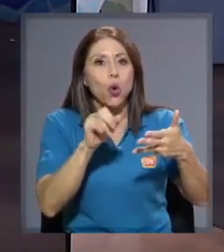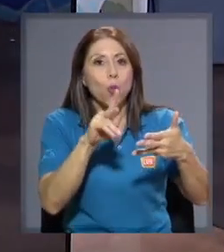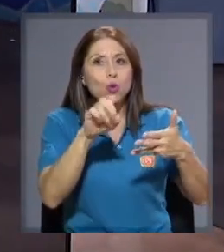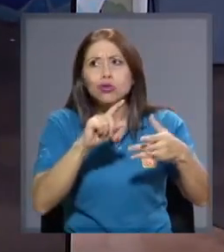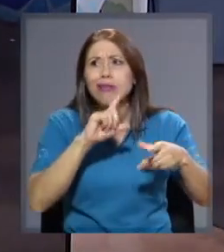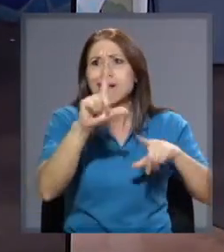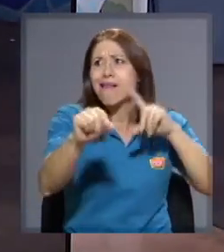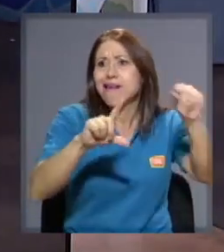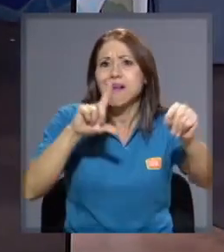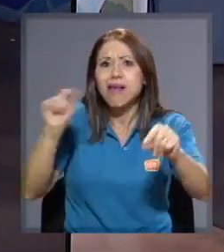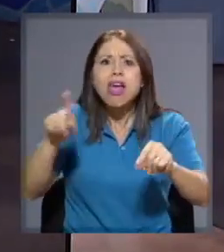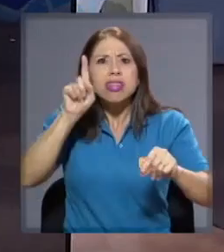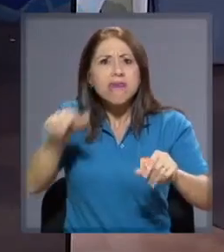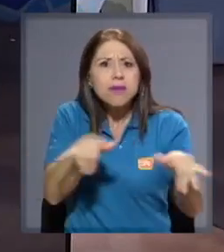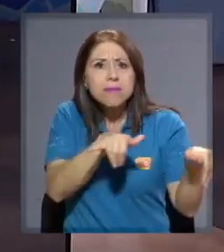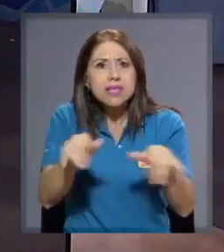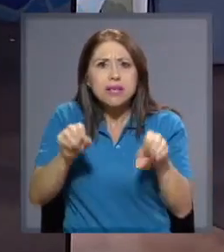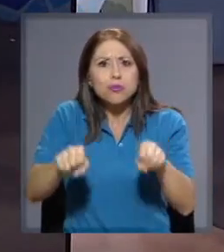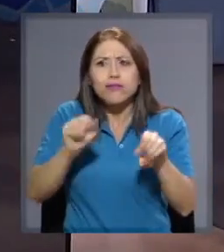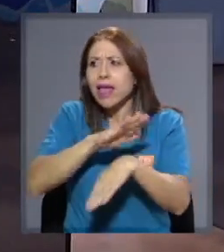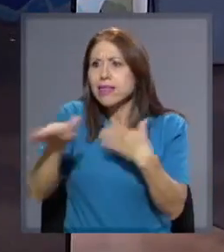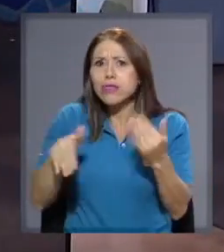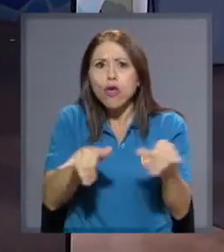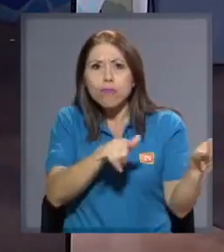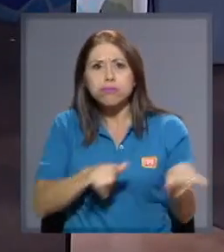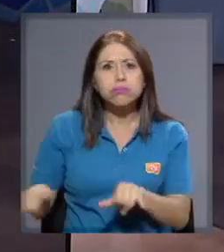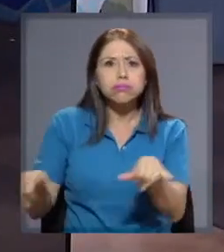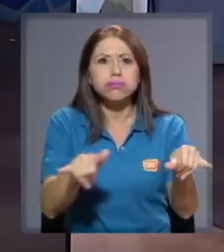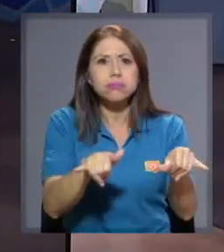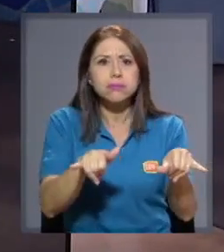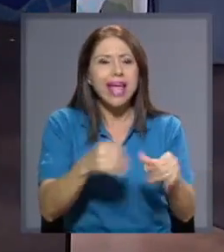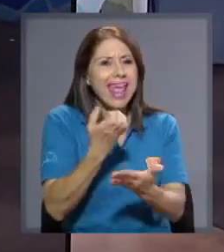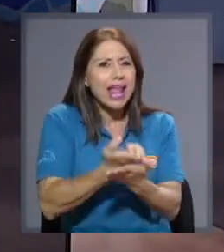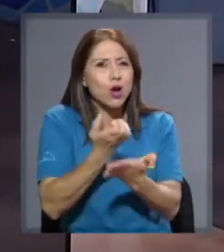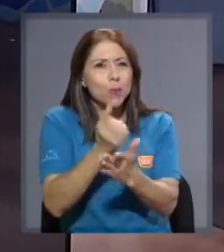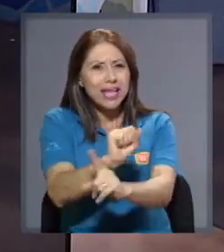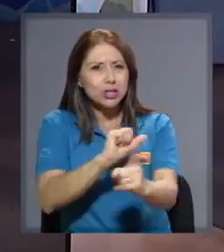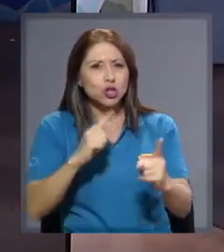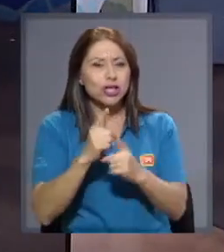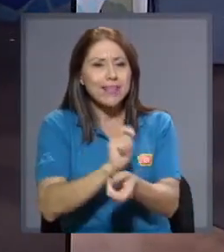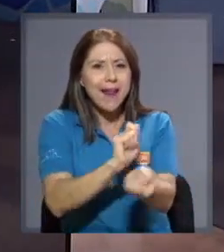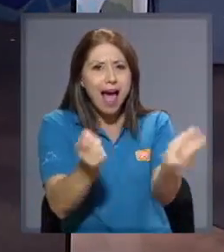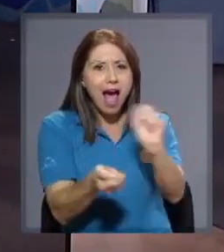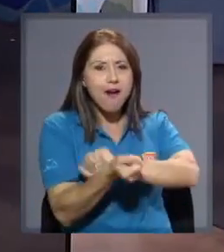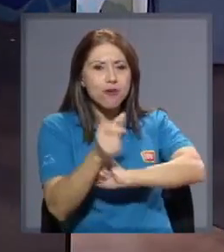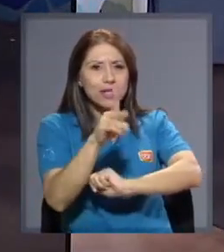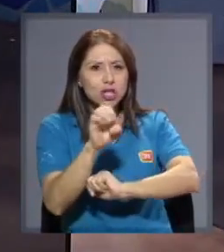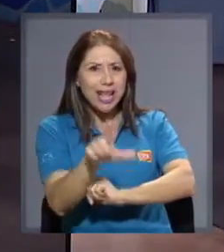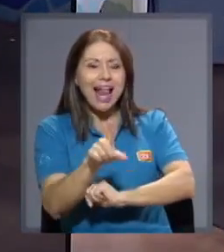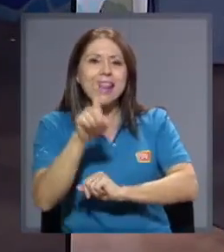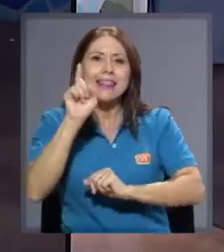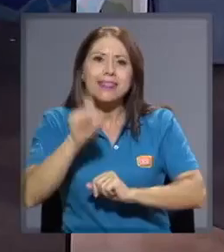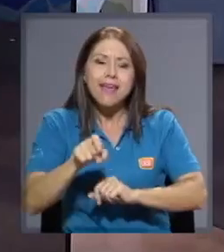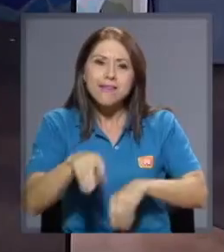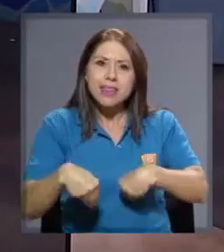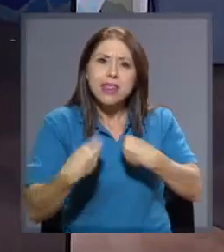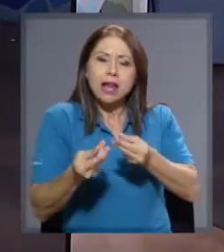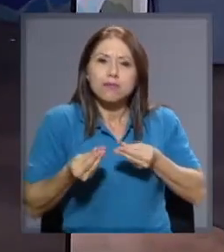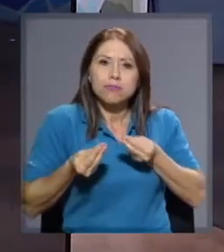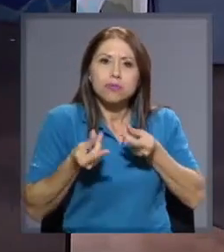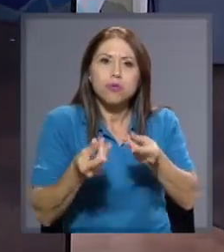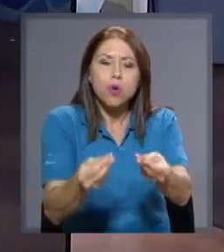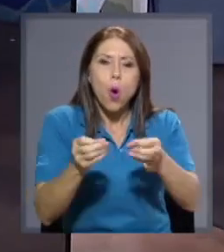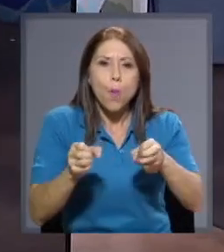que tienen los o sea no vamos a la la economía social la transformación digital tiene que ser un habilitador de